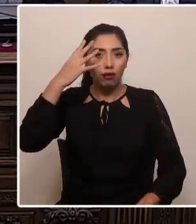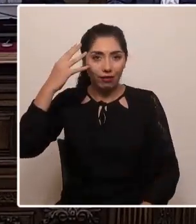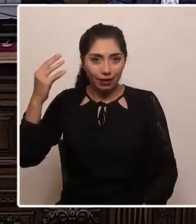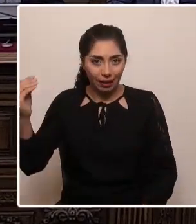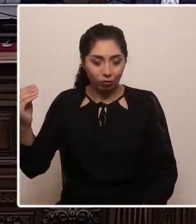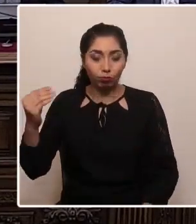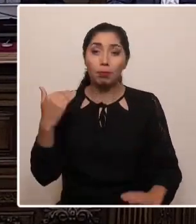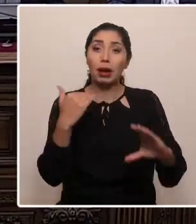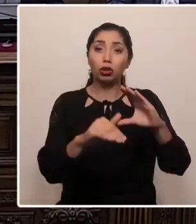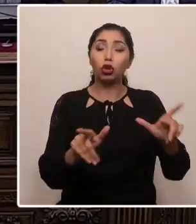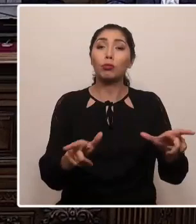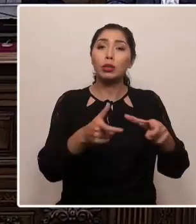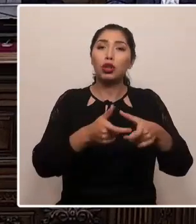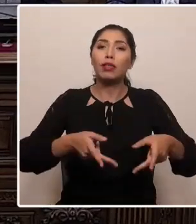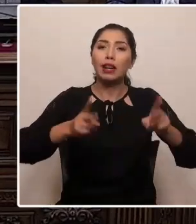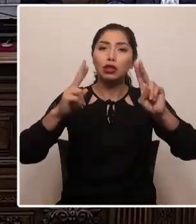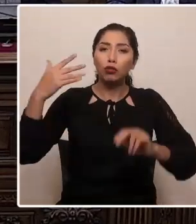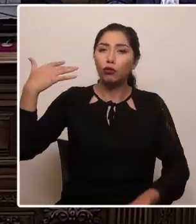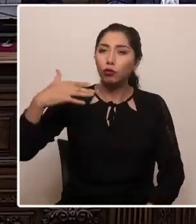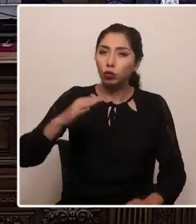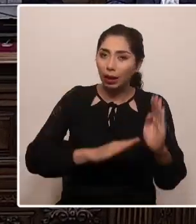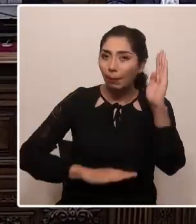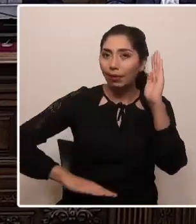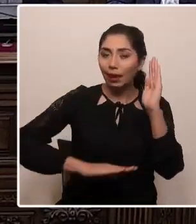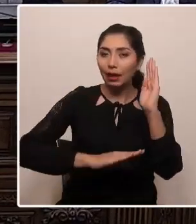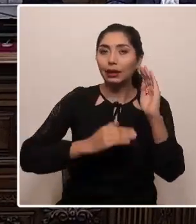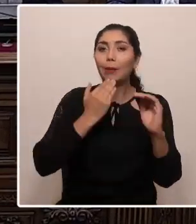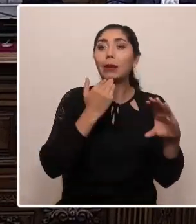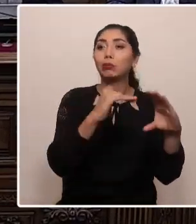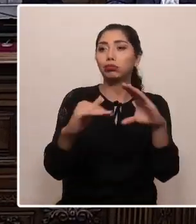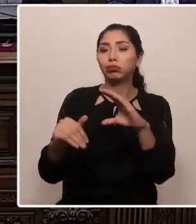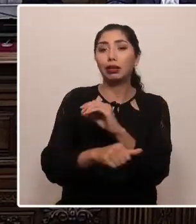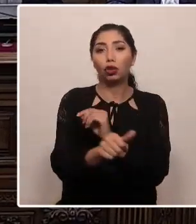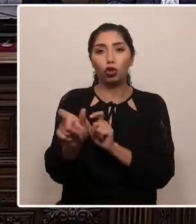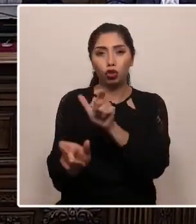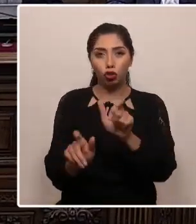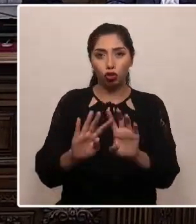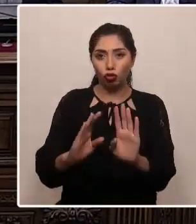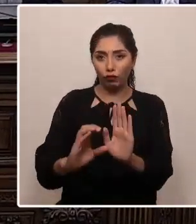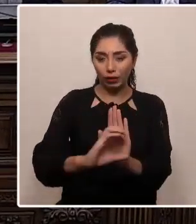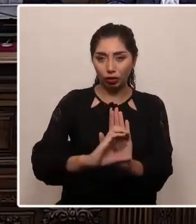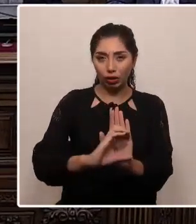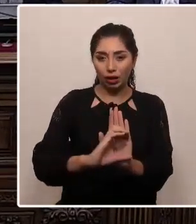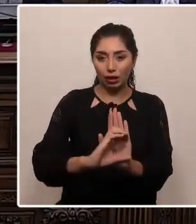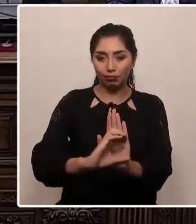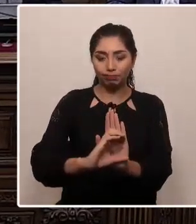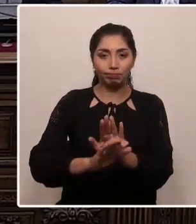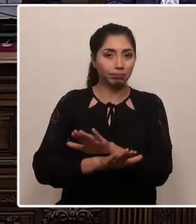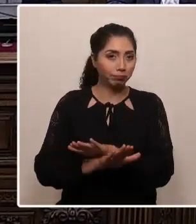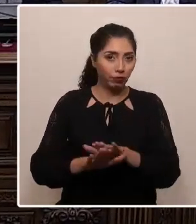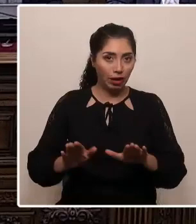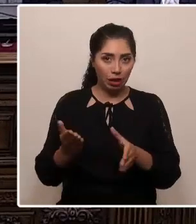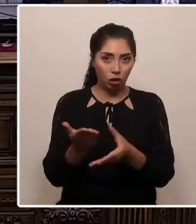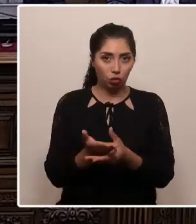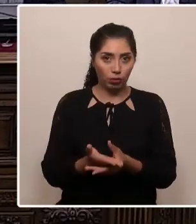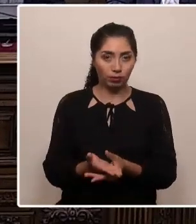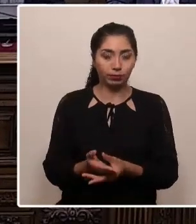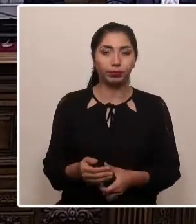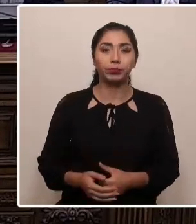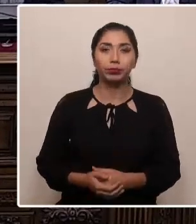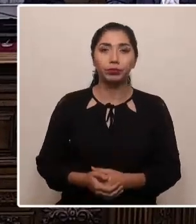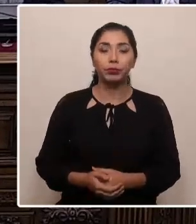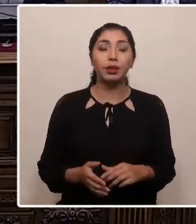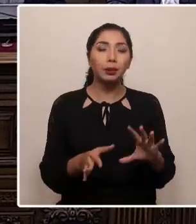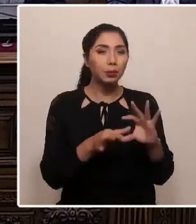Fundamentales y queda a disposición de las señoras y señores convencionales. Es toda la cuenta, señora presidenta. Muchas